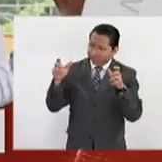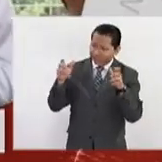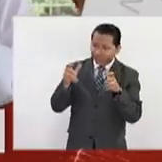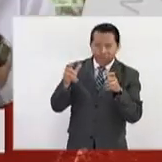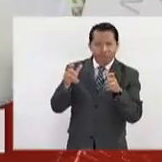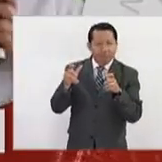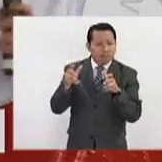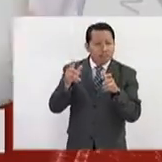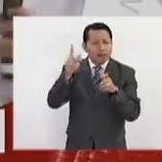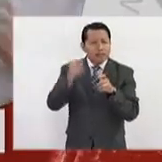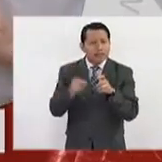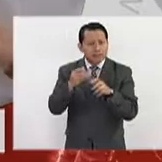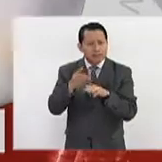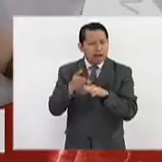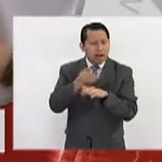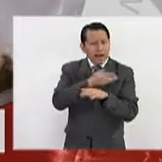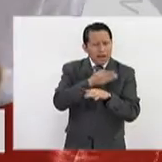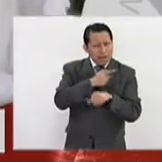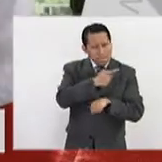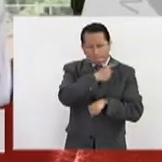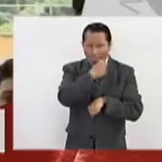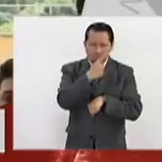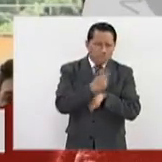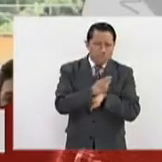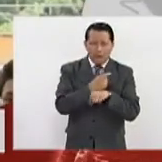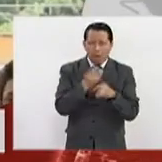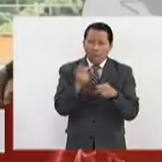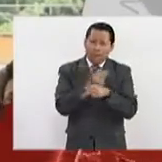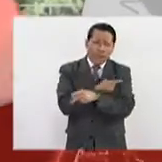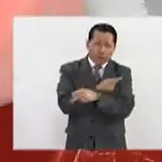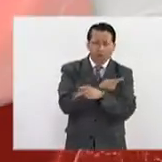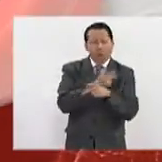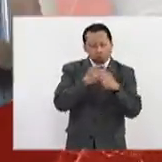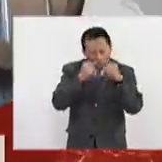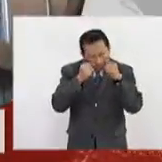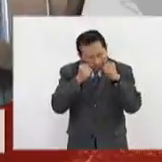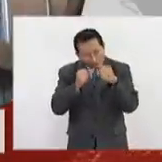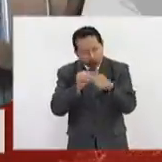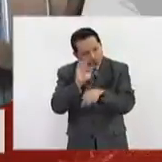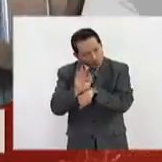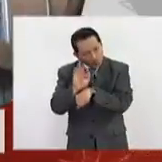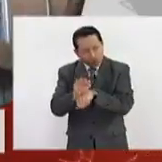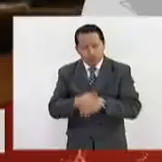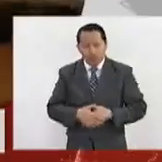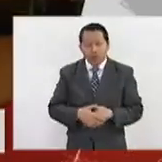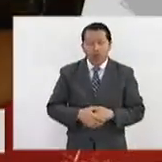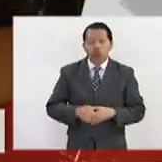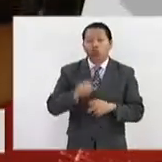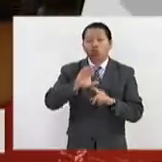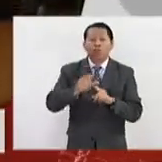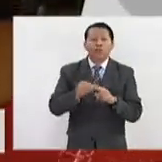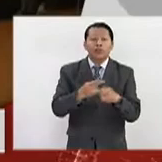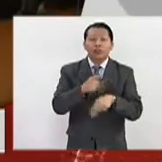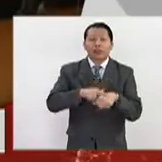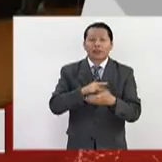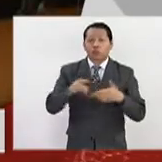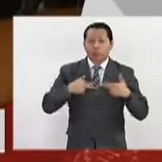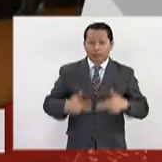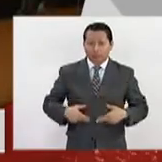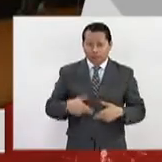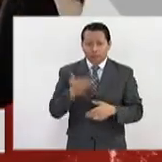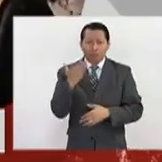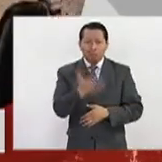estado desde el primer momento y no se han separado de Chiapas. La Comisión Nacional de Derechos Humanos pide transparencia